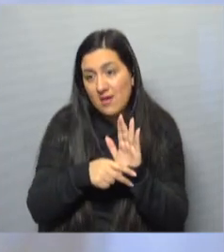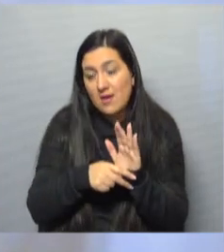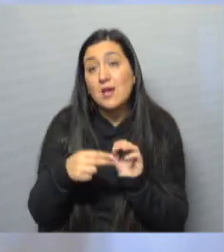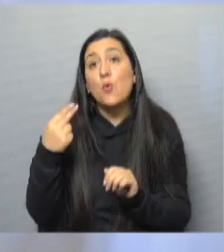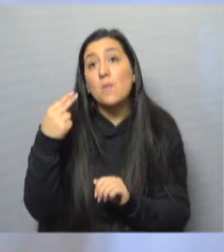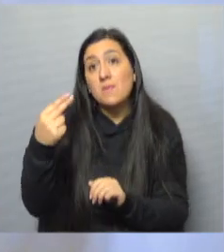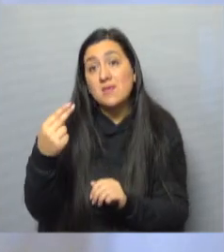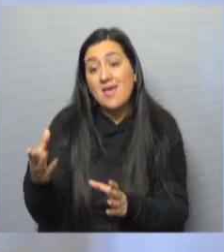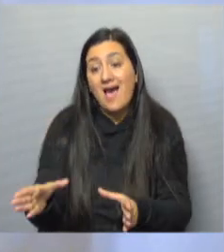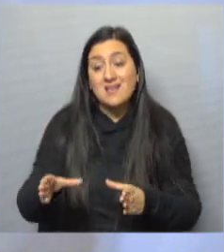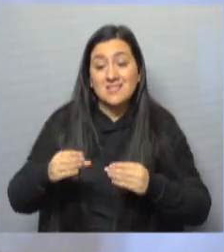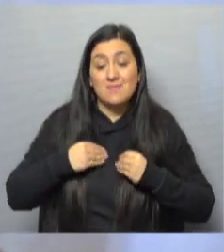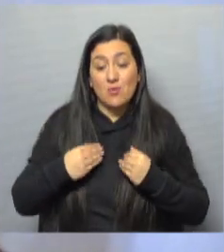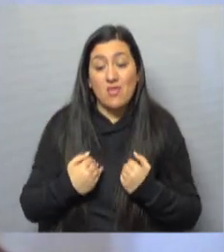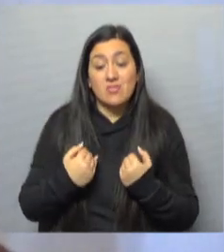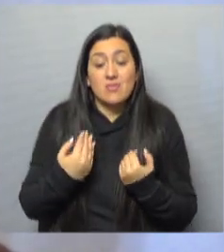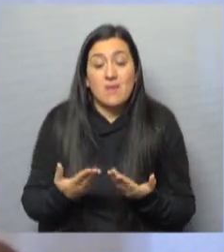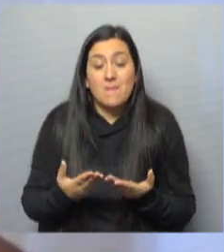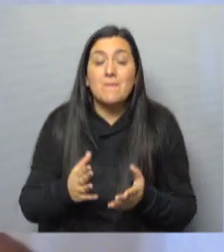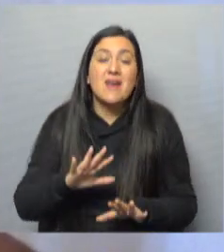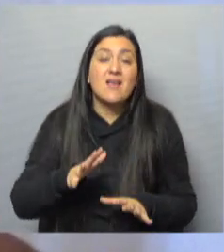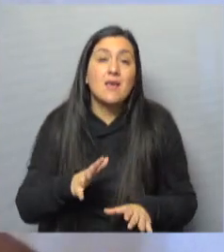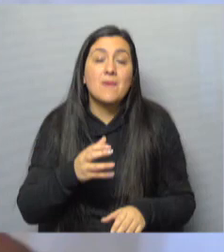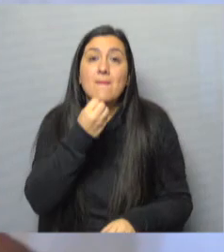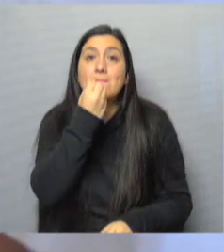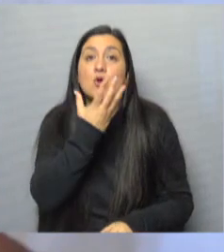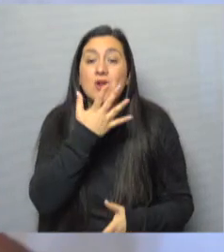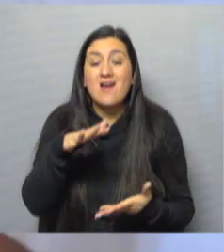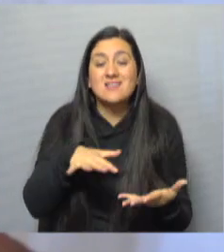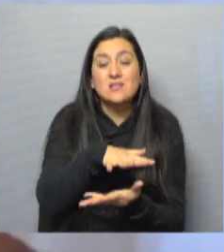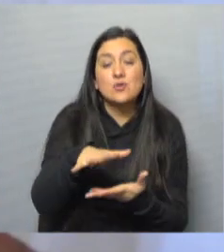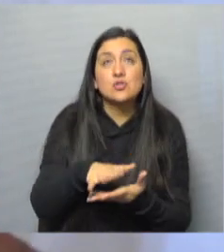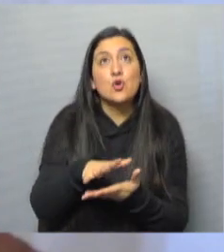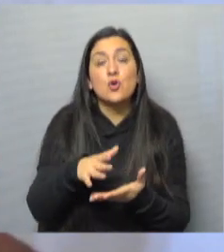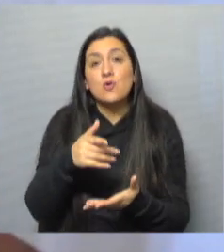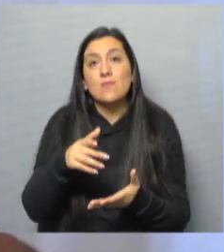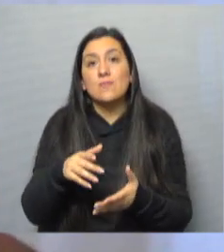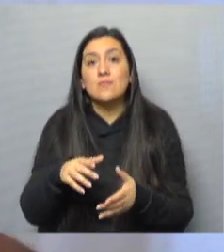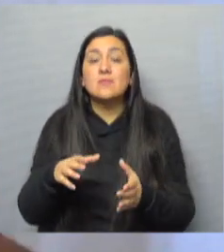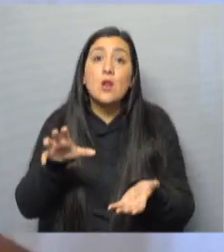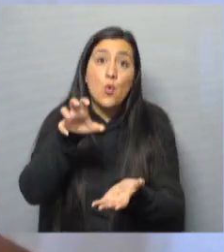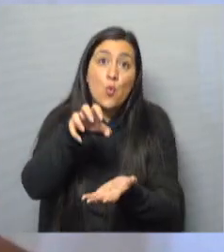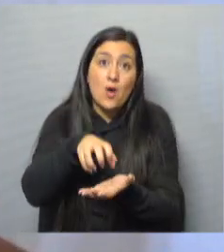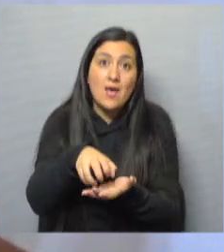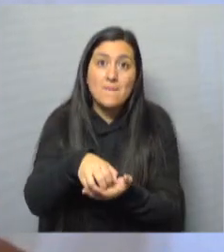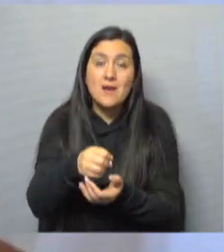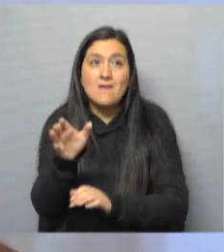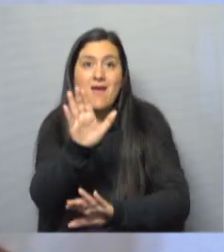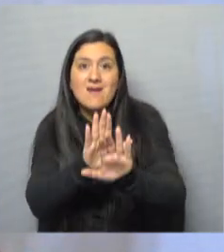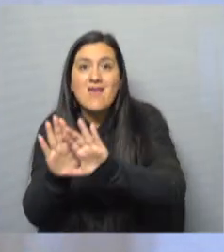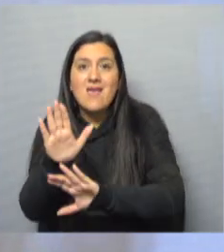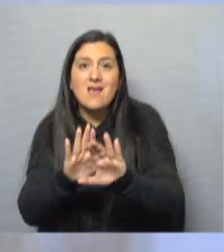una donación que mejora las condiciones si éste digamos de habitabilidad de este edificio